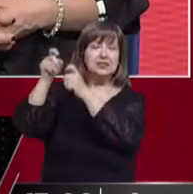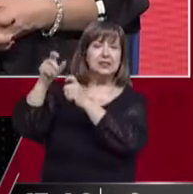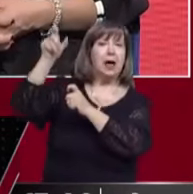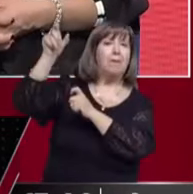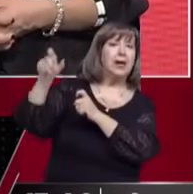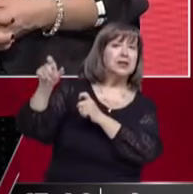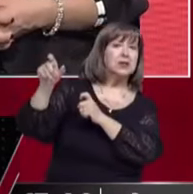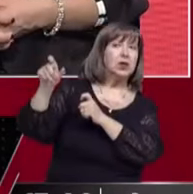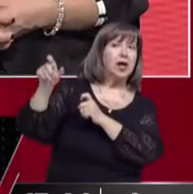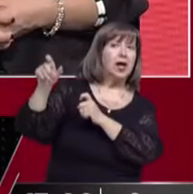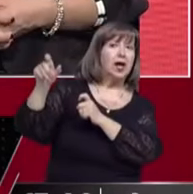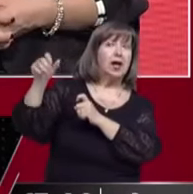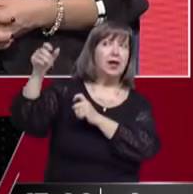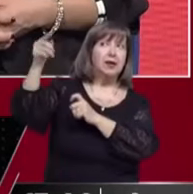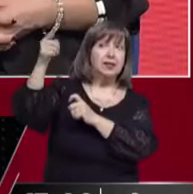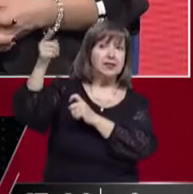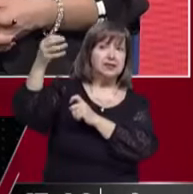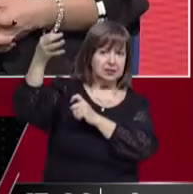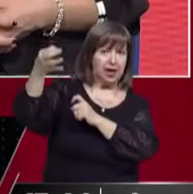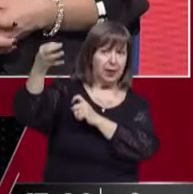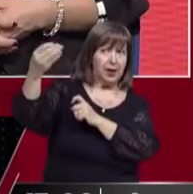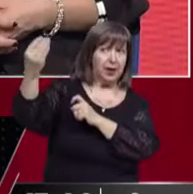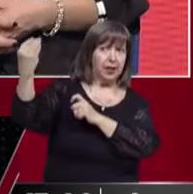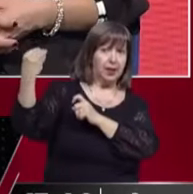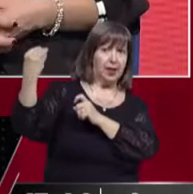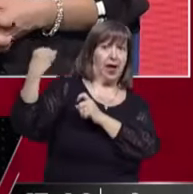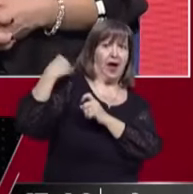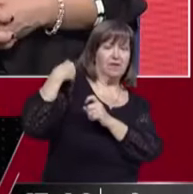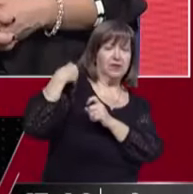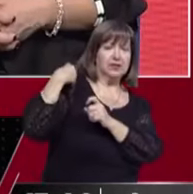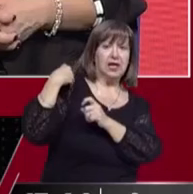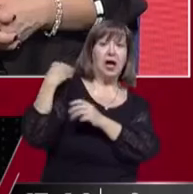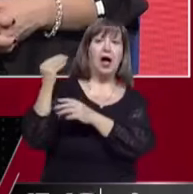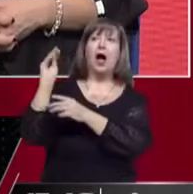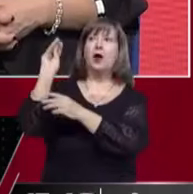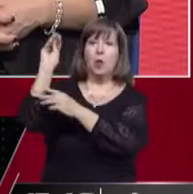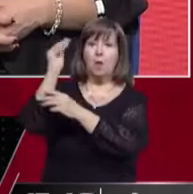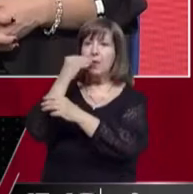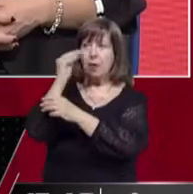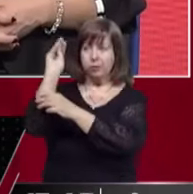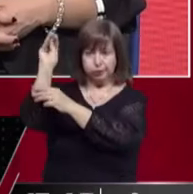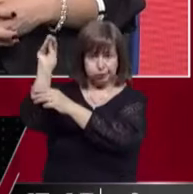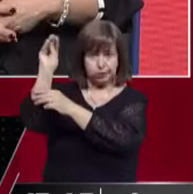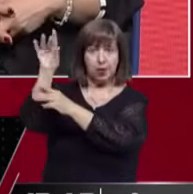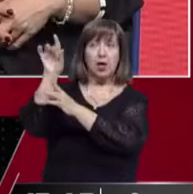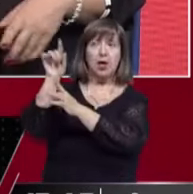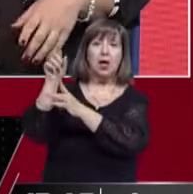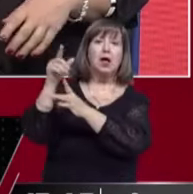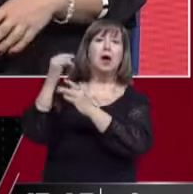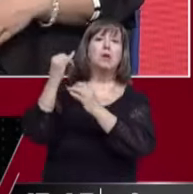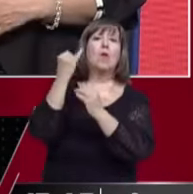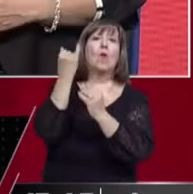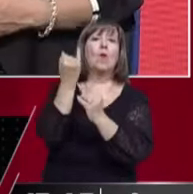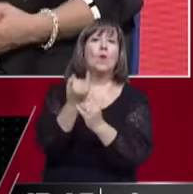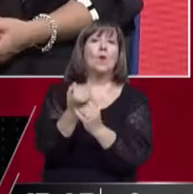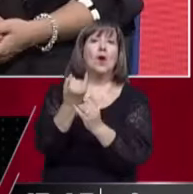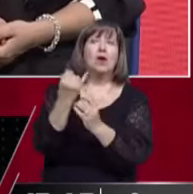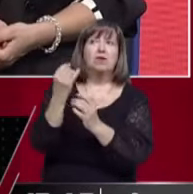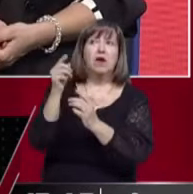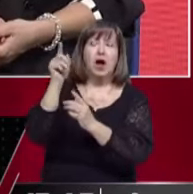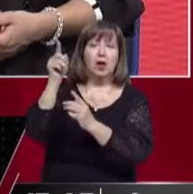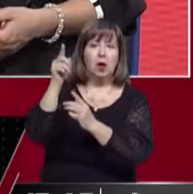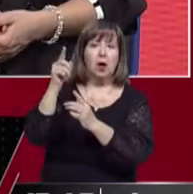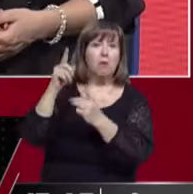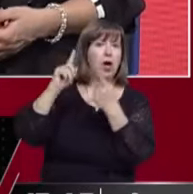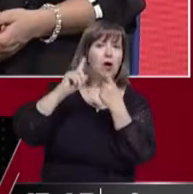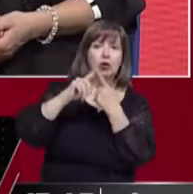a verlo y que les ha manifestado que está bien, que llegan alimentos y que está bien de salud, salvo que había bajado algunos kilos, pero con Alejo